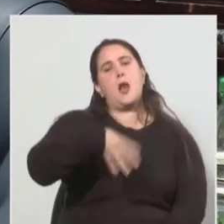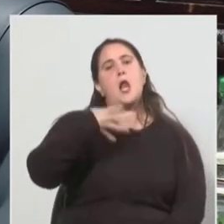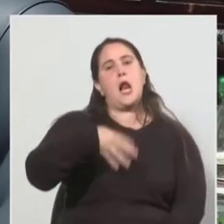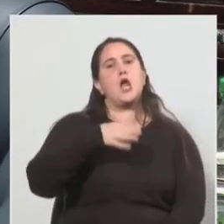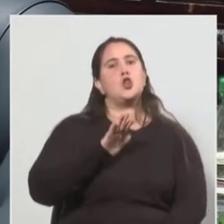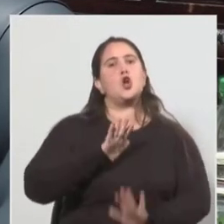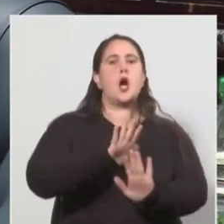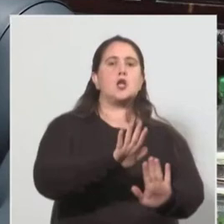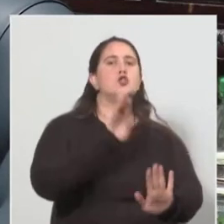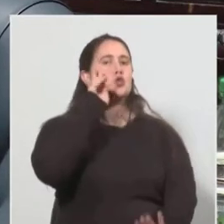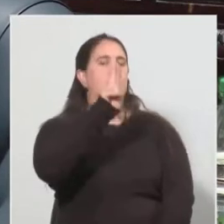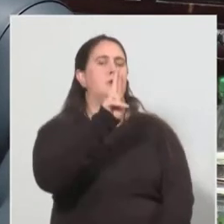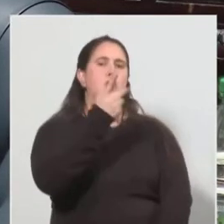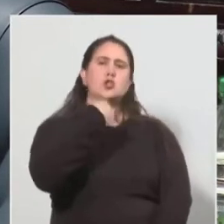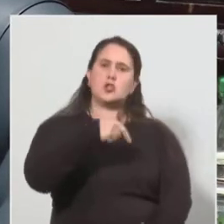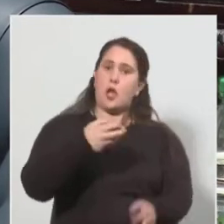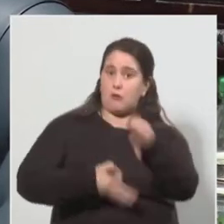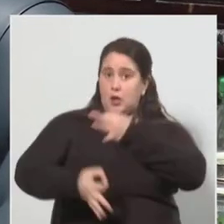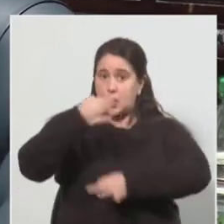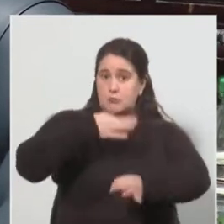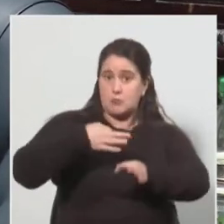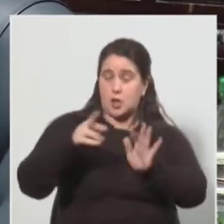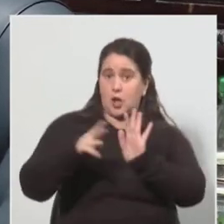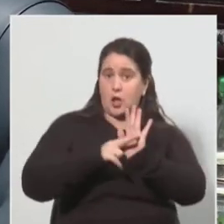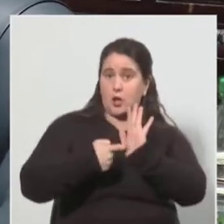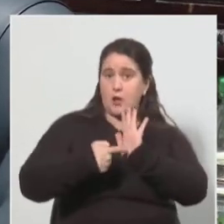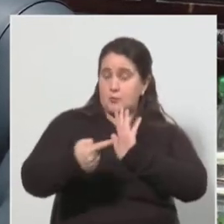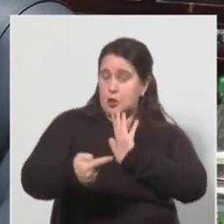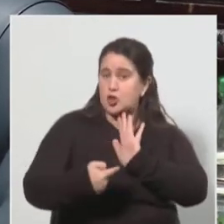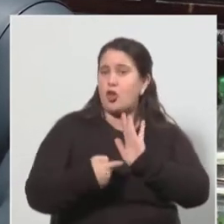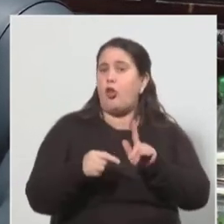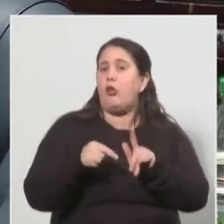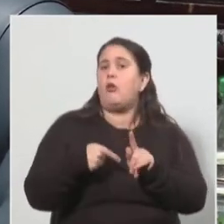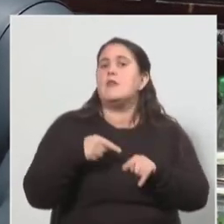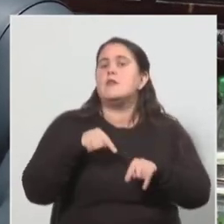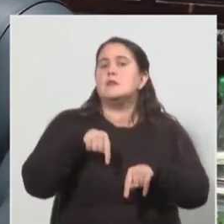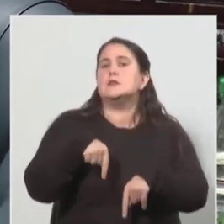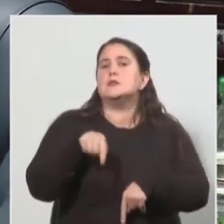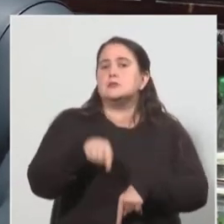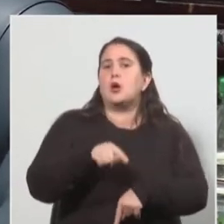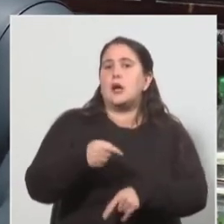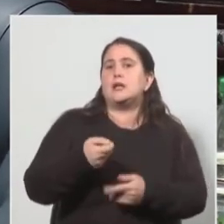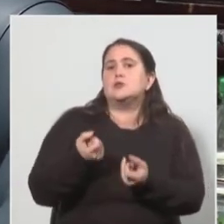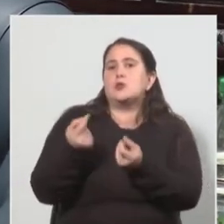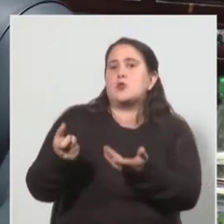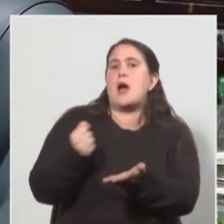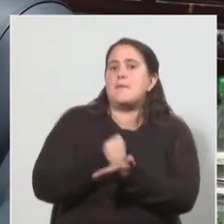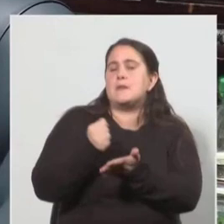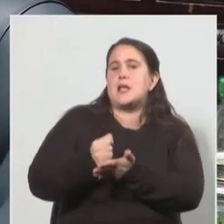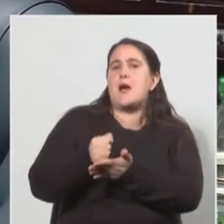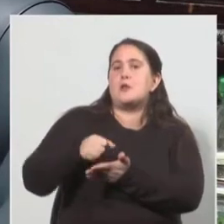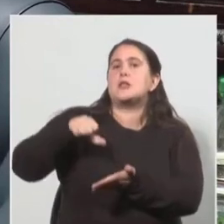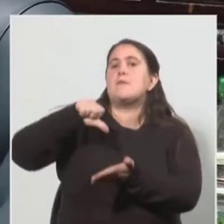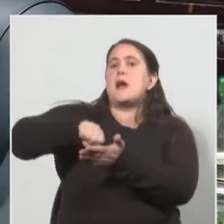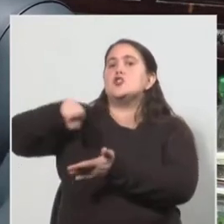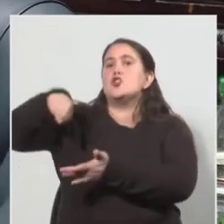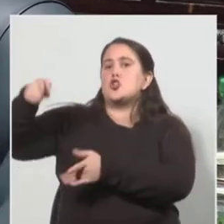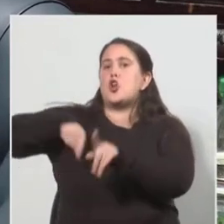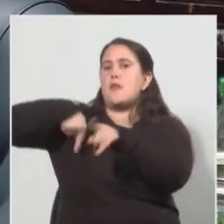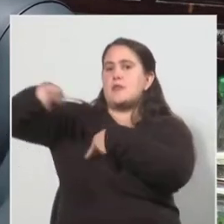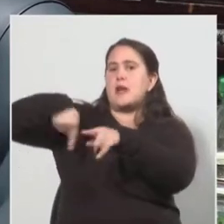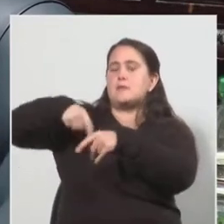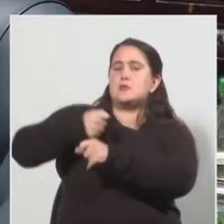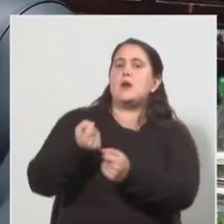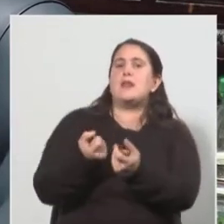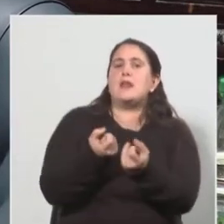¿podrán explicarnos en qué parte del reglamento está previsto que la entrega de un pasaporte tramitado en el exterior se haga a